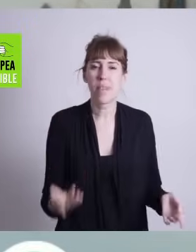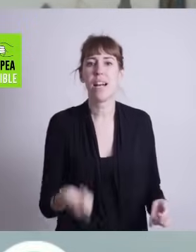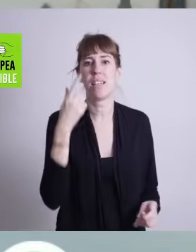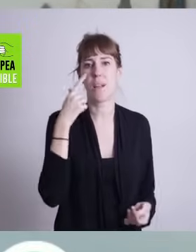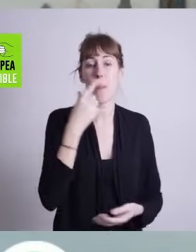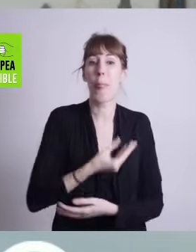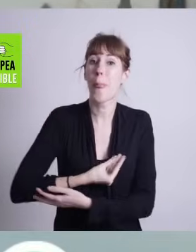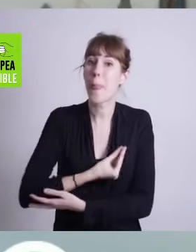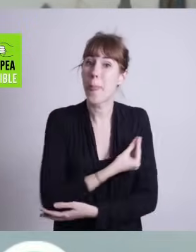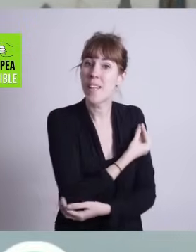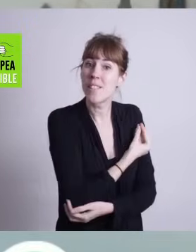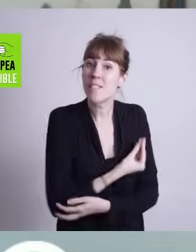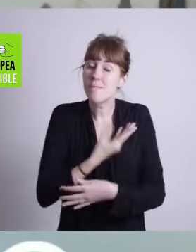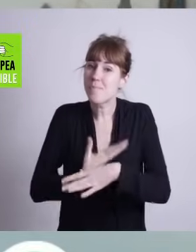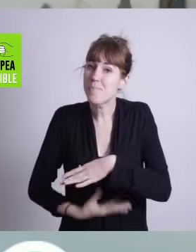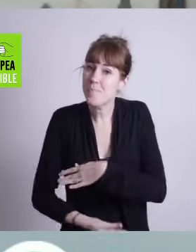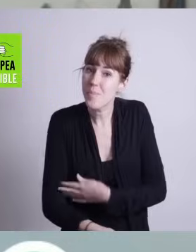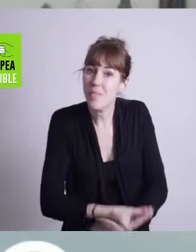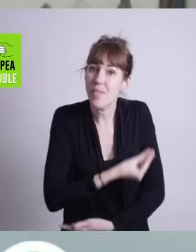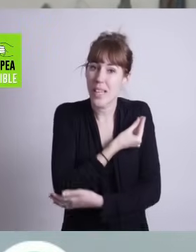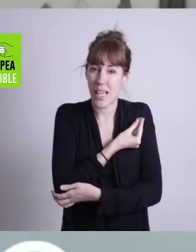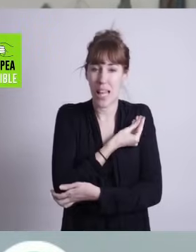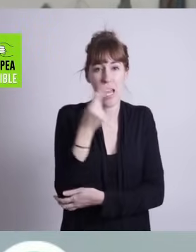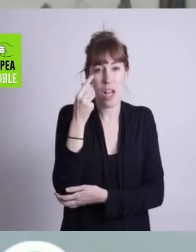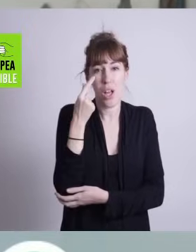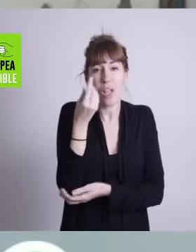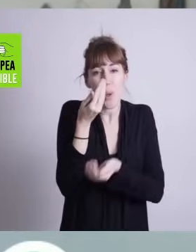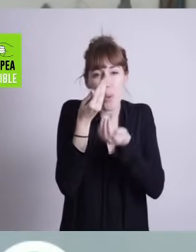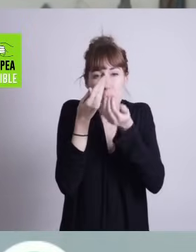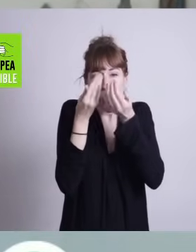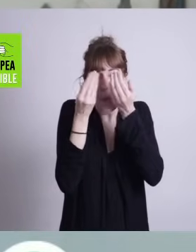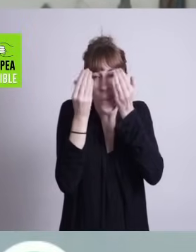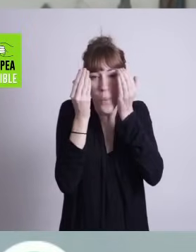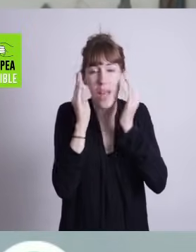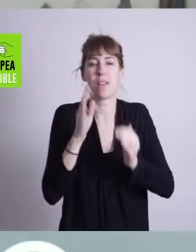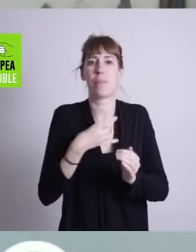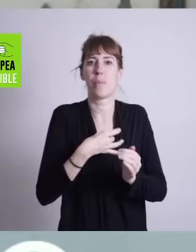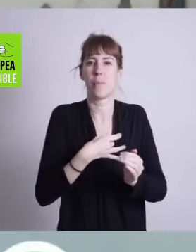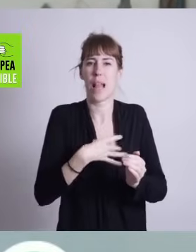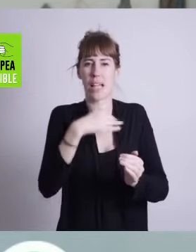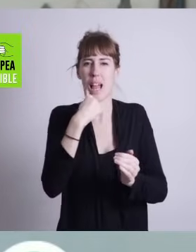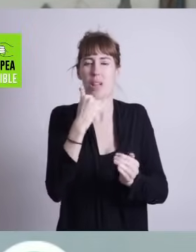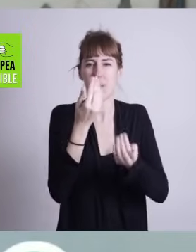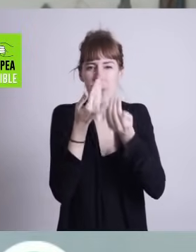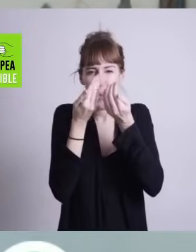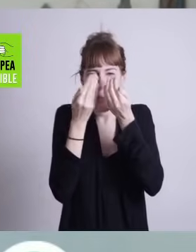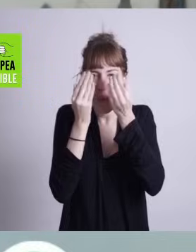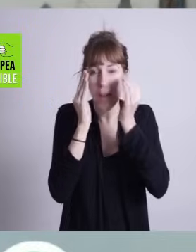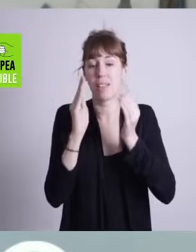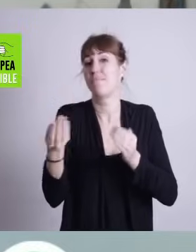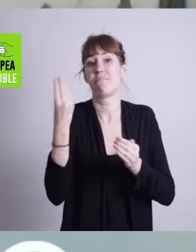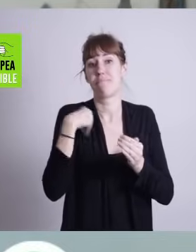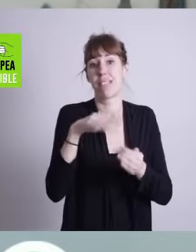todos cuando venimos traemos en los ojitos como una especie de pátina o de lengüetilla blanquecina, que nos hace que todos los ojitos sean del